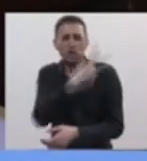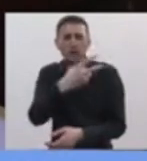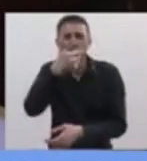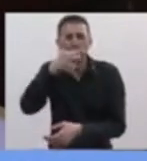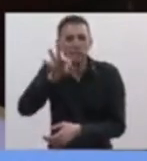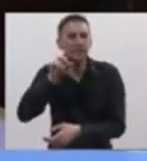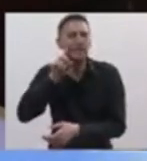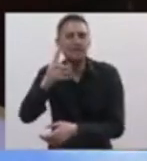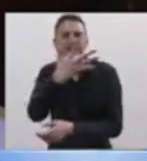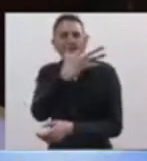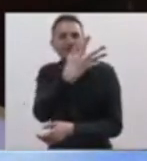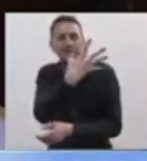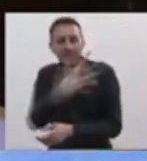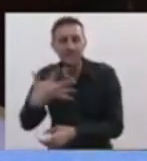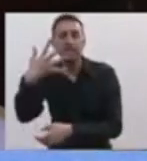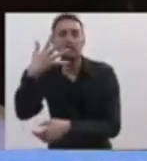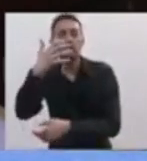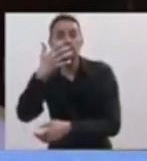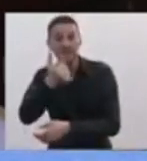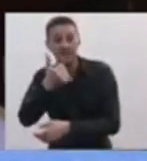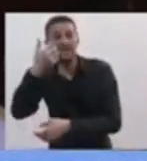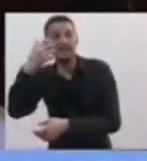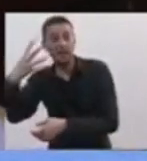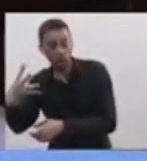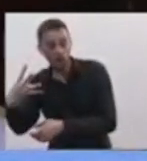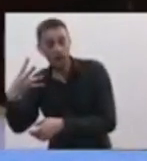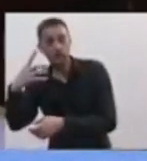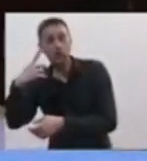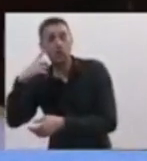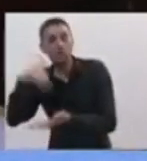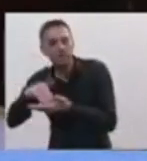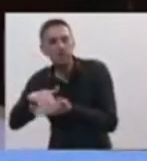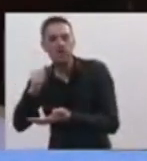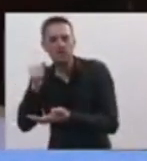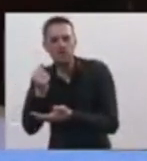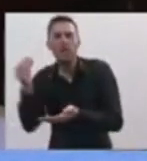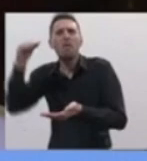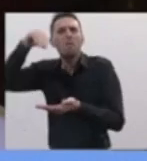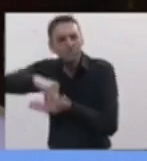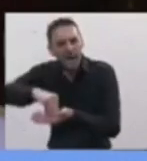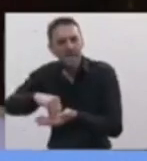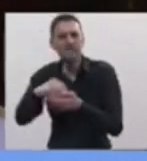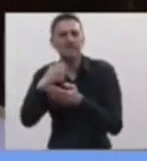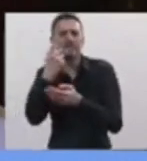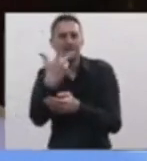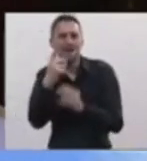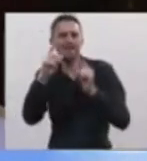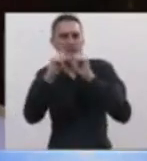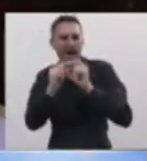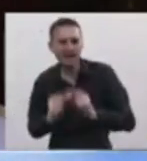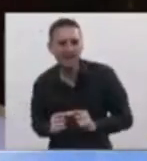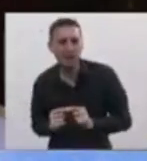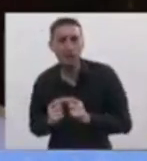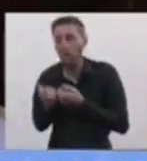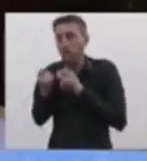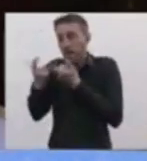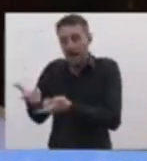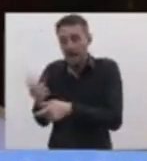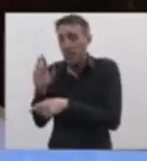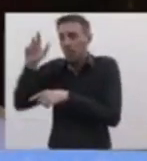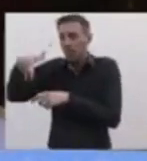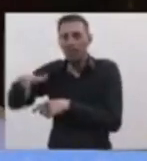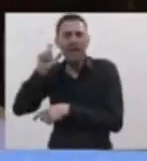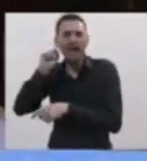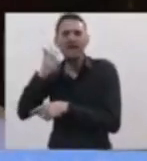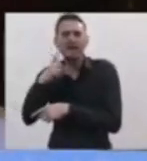564 millones de pesos y además se agravan tres artículos que dan lugar para financiar el plan gas que se